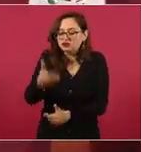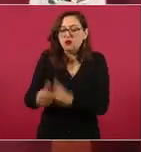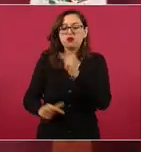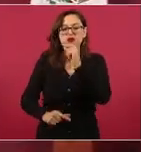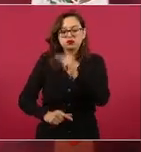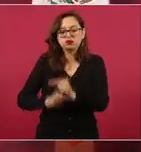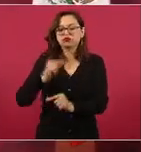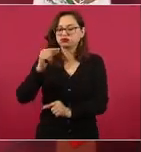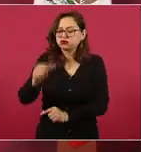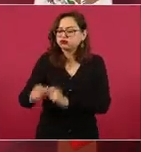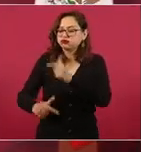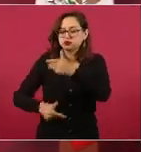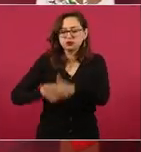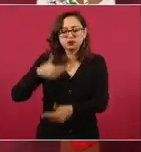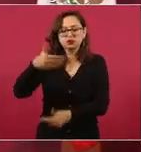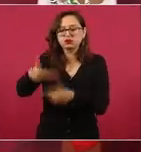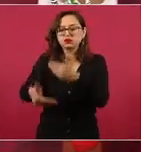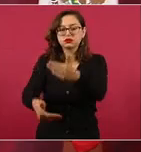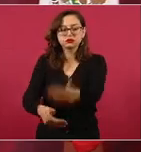a su tiempo.